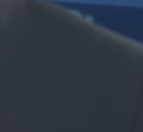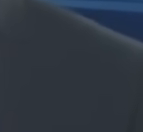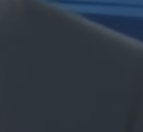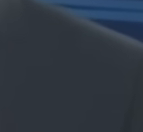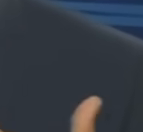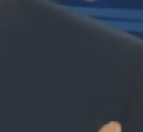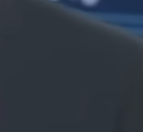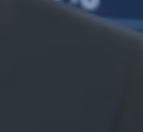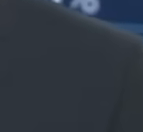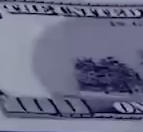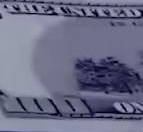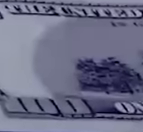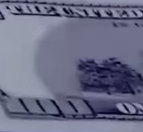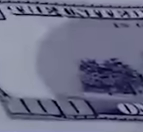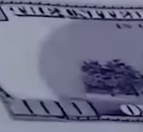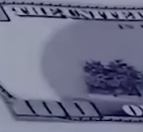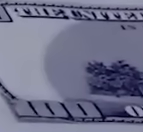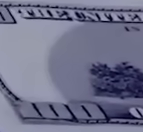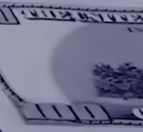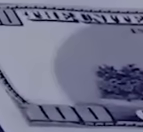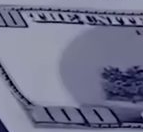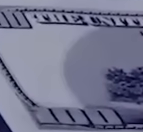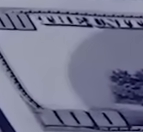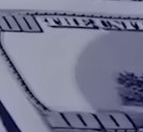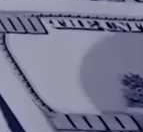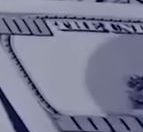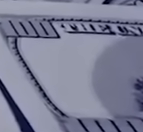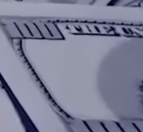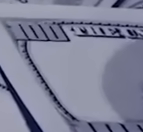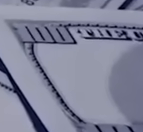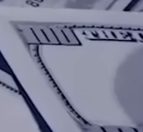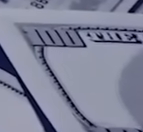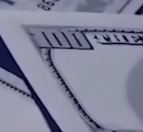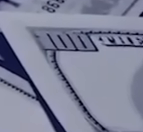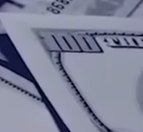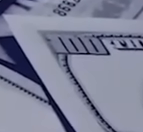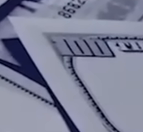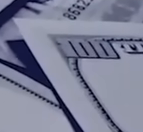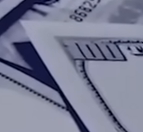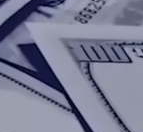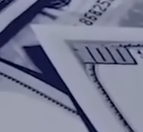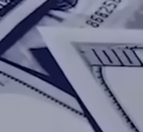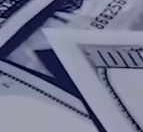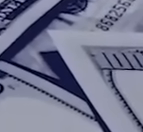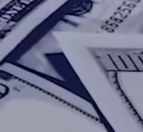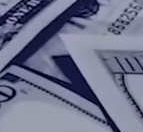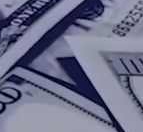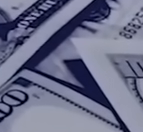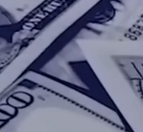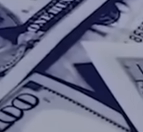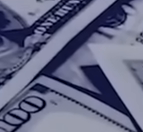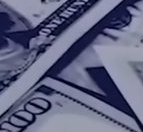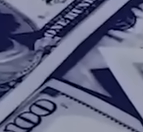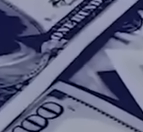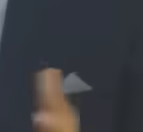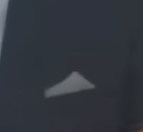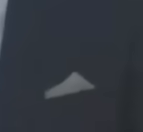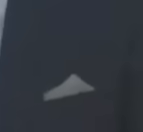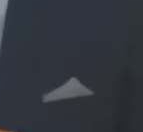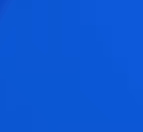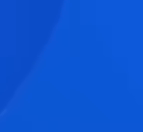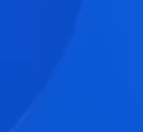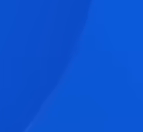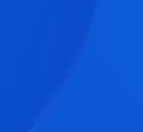para empezar a obtener ganancias. Ese simple concepto nos permite ajustar nuestras estrategias empresariales y nos ayuda en la toma de decisiones en áreas